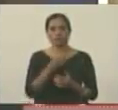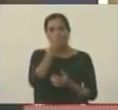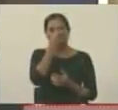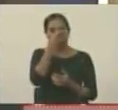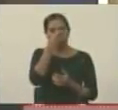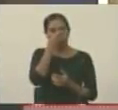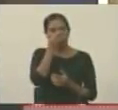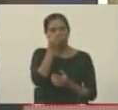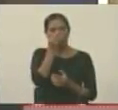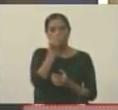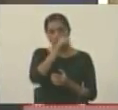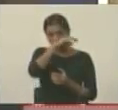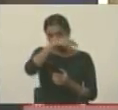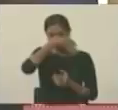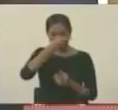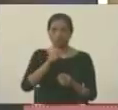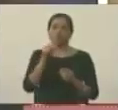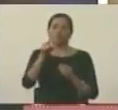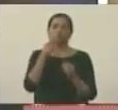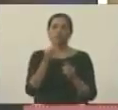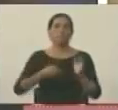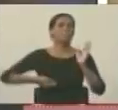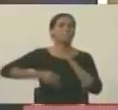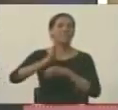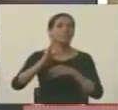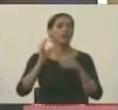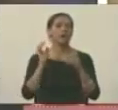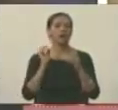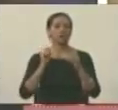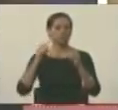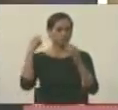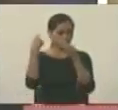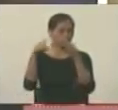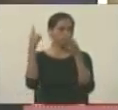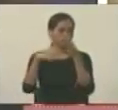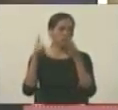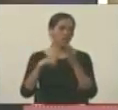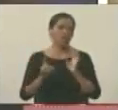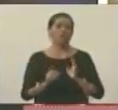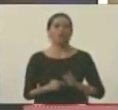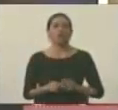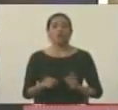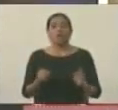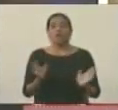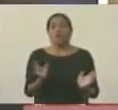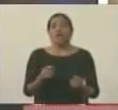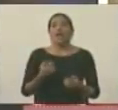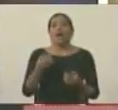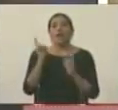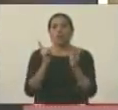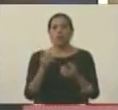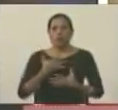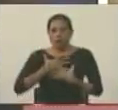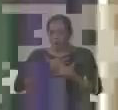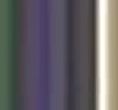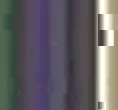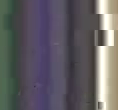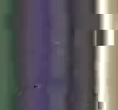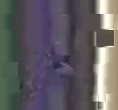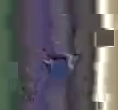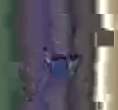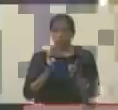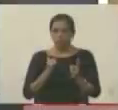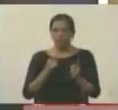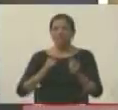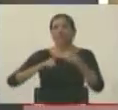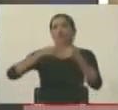pan etc etc pero en el siles mil cosas mencionan el inclusive tiende ofenderse dioses piden